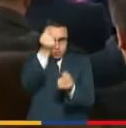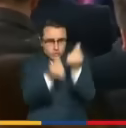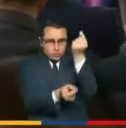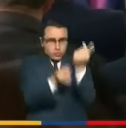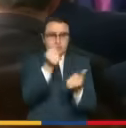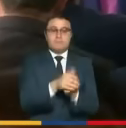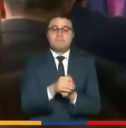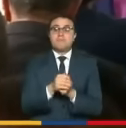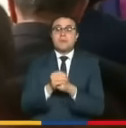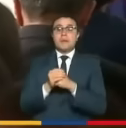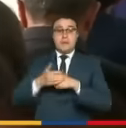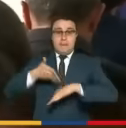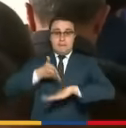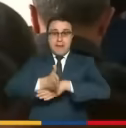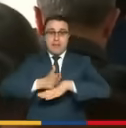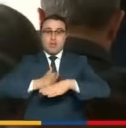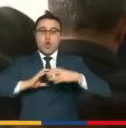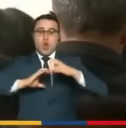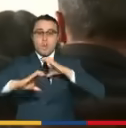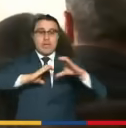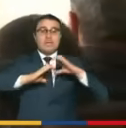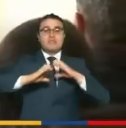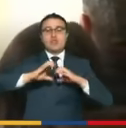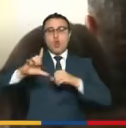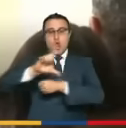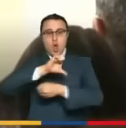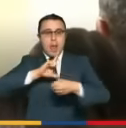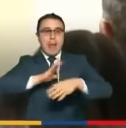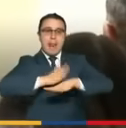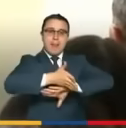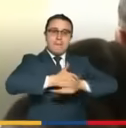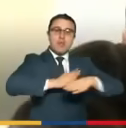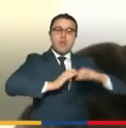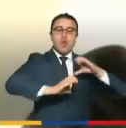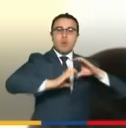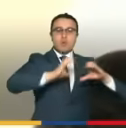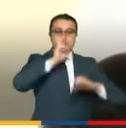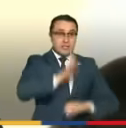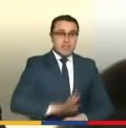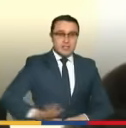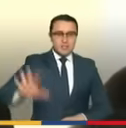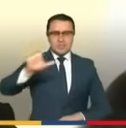y nacionales y en general a toda la